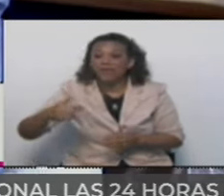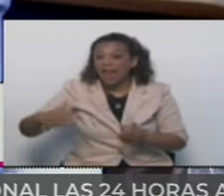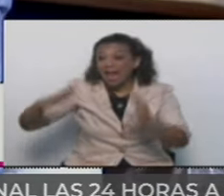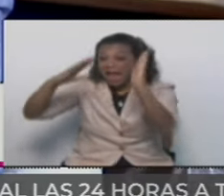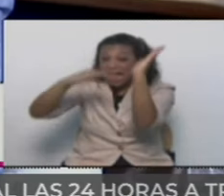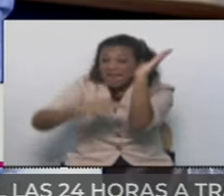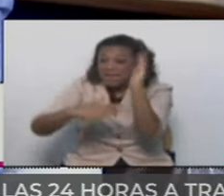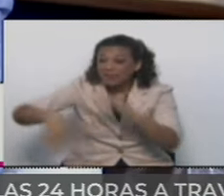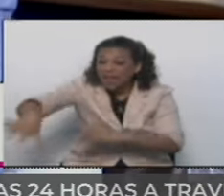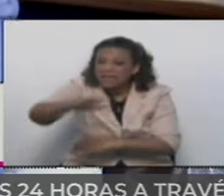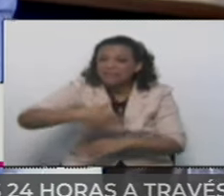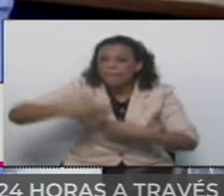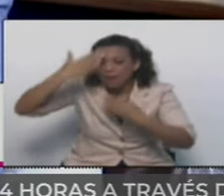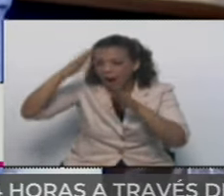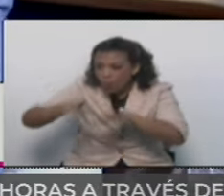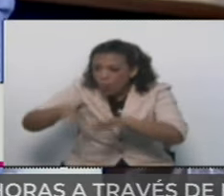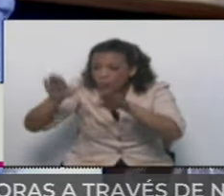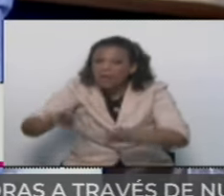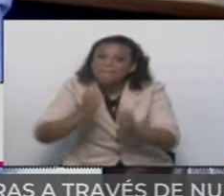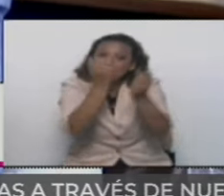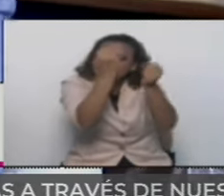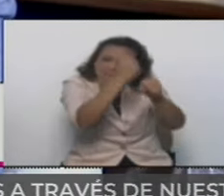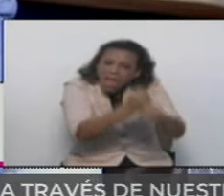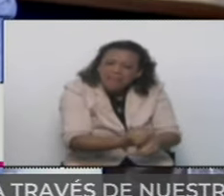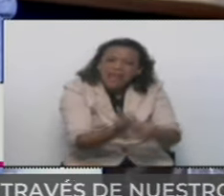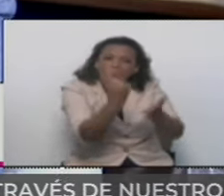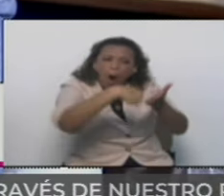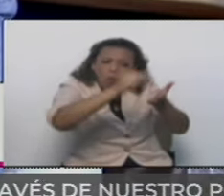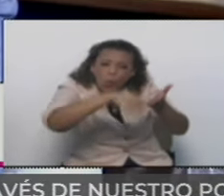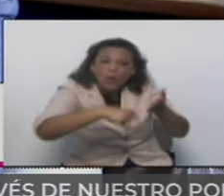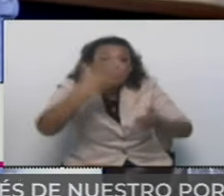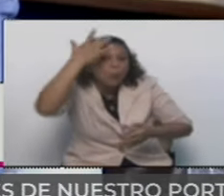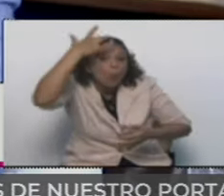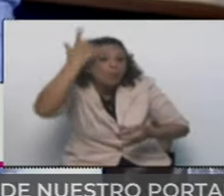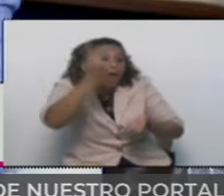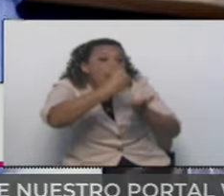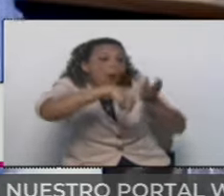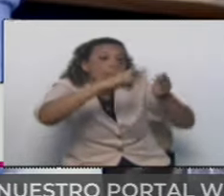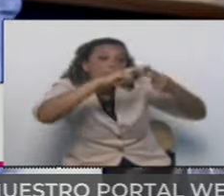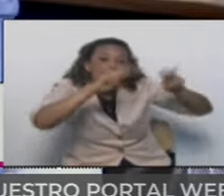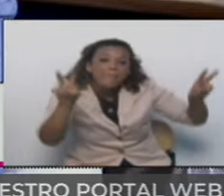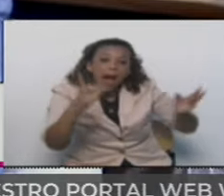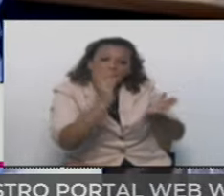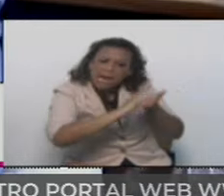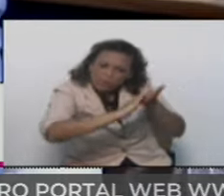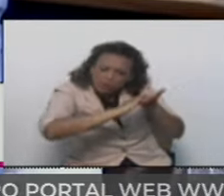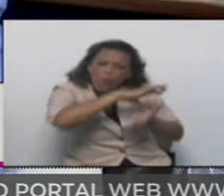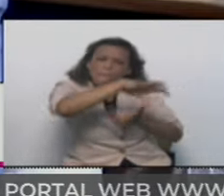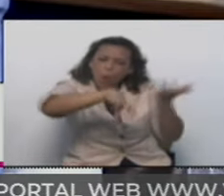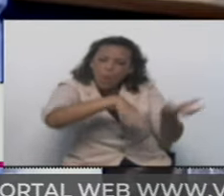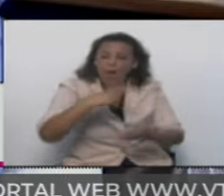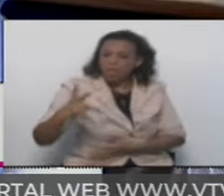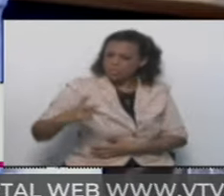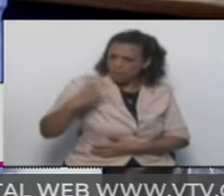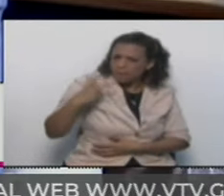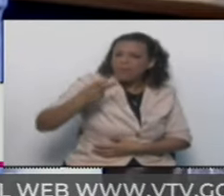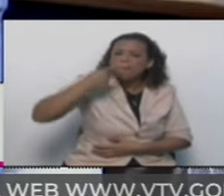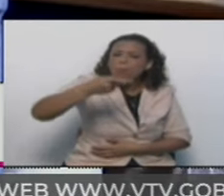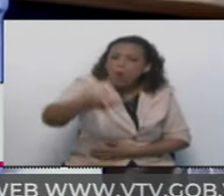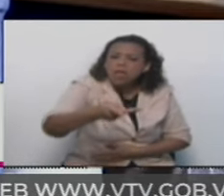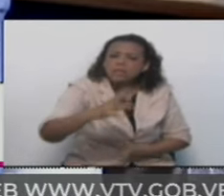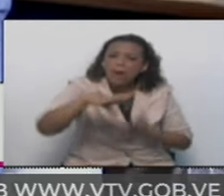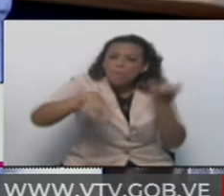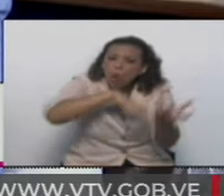Irán. Y mientras se negociaba acuerdos de paz para resolver diplomáticamente todo este